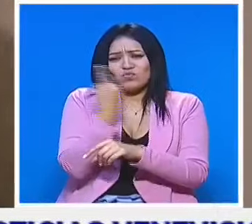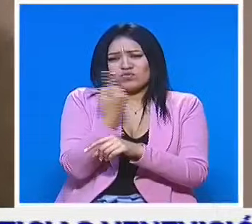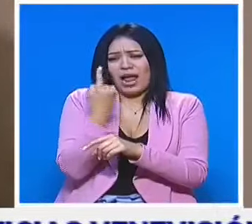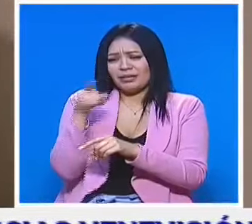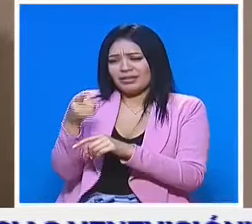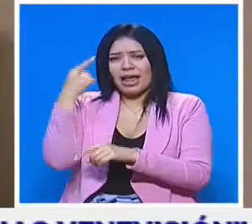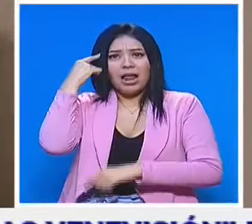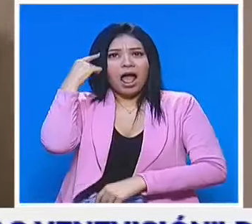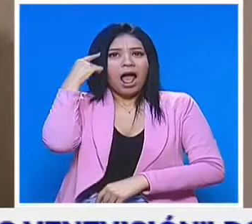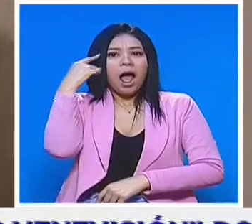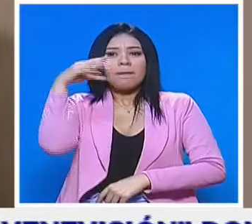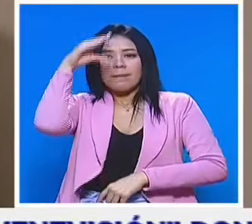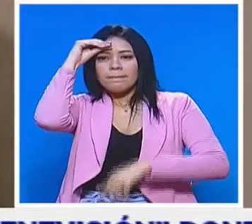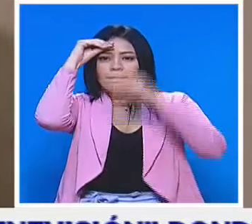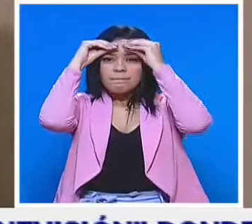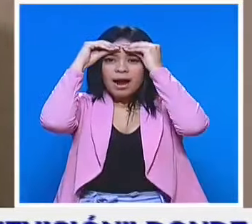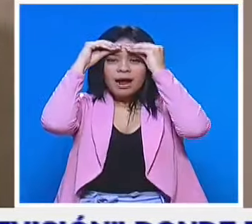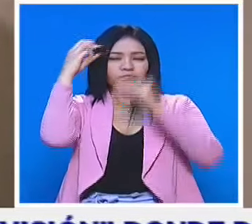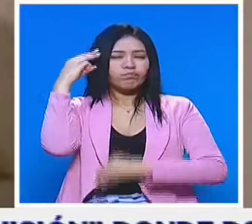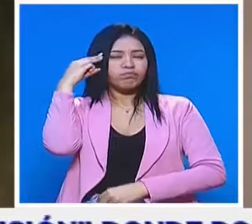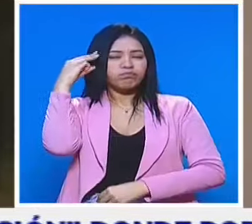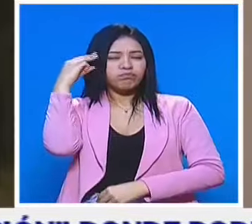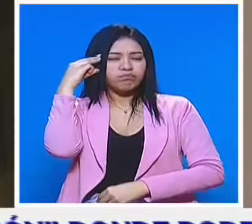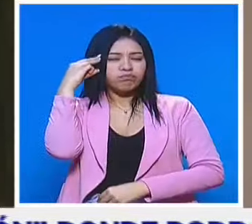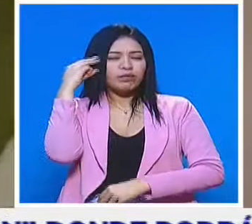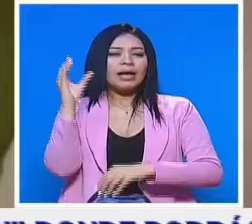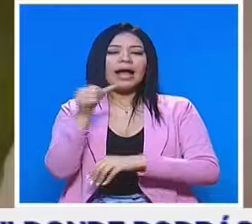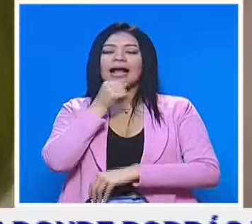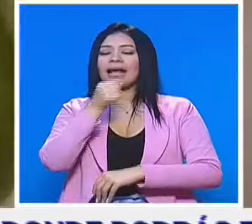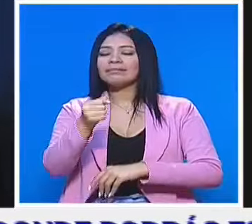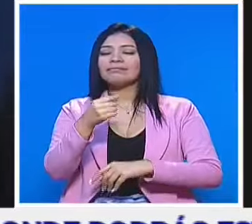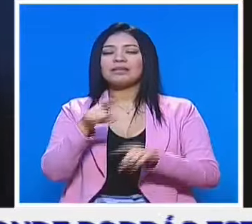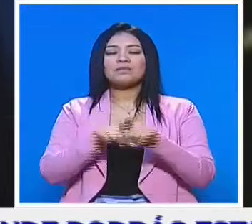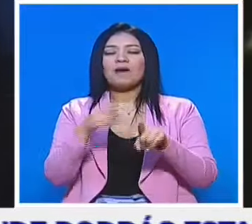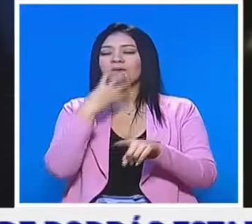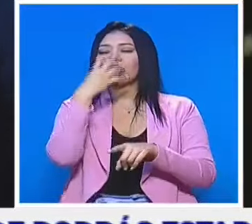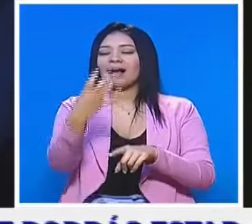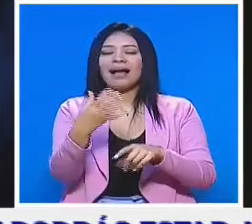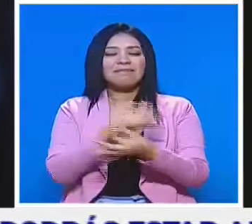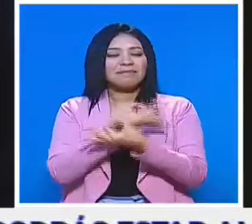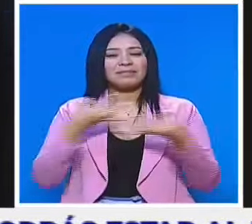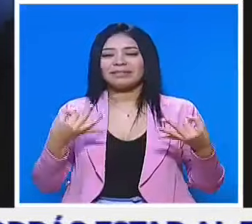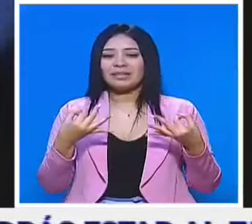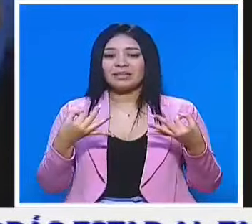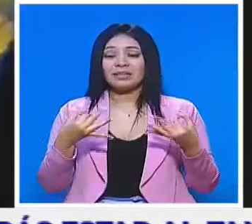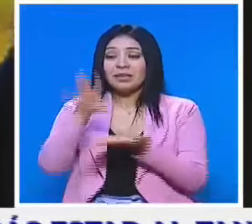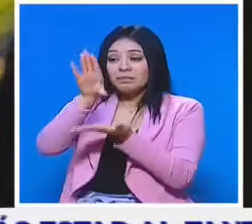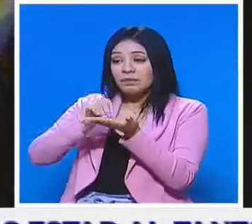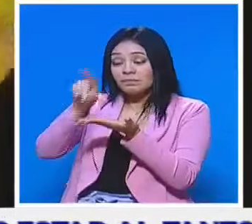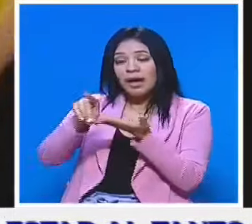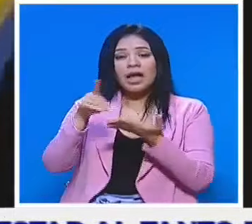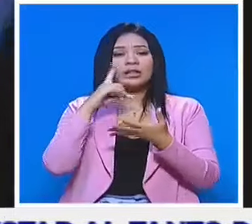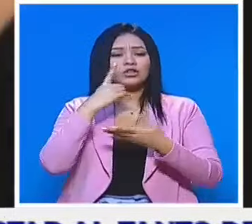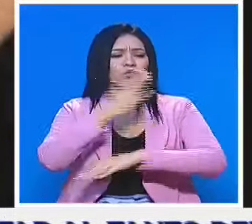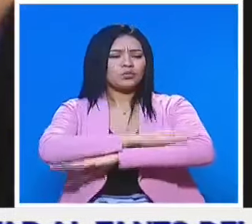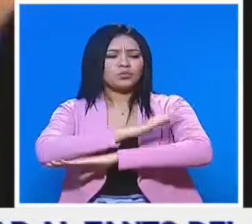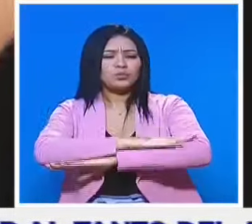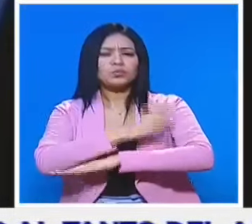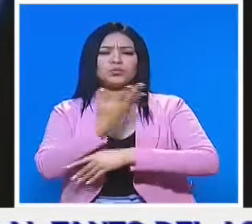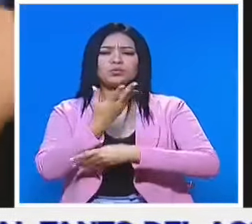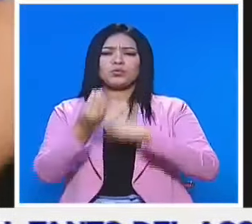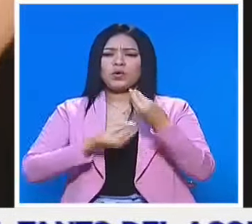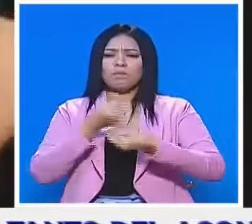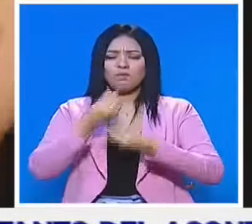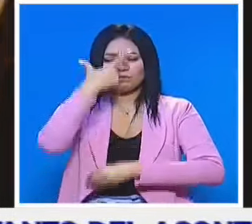la memorice y la cante a la perfección. Pero Luis no solo es un simple imitador, su carisma y su personalidad lo han convertido